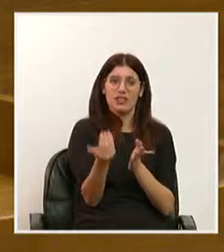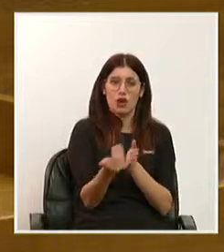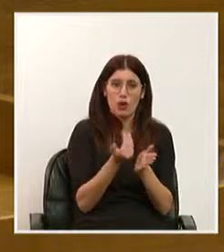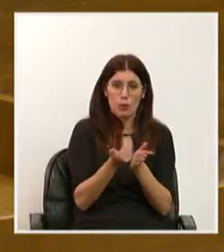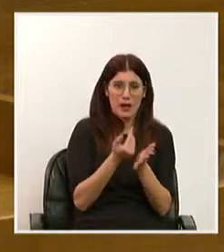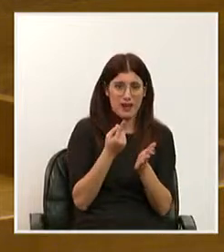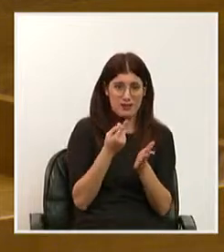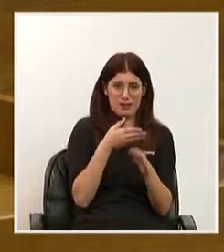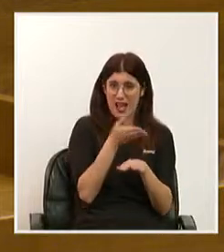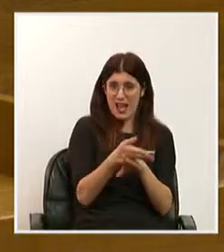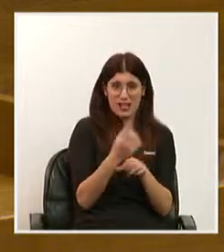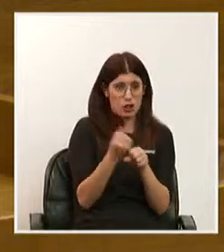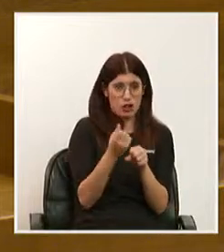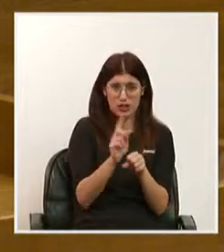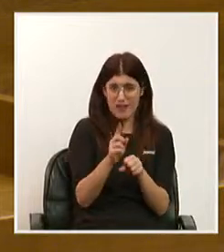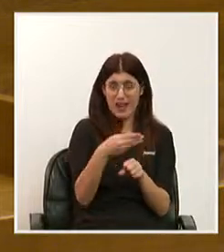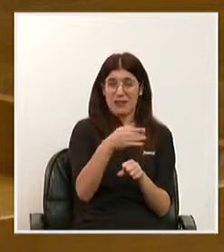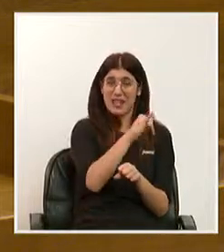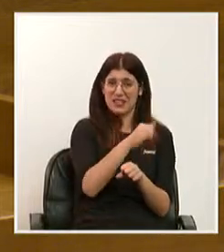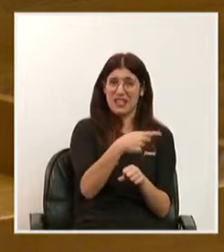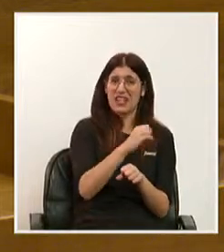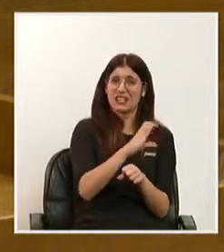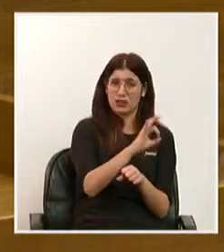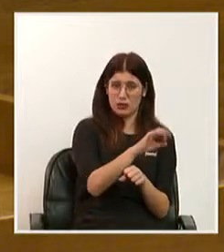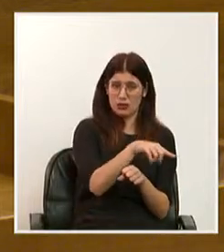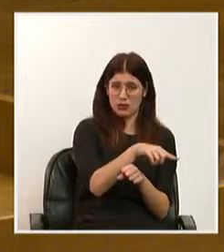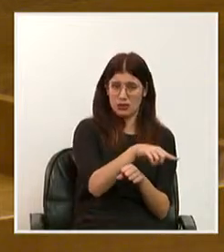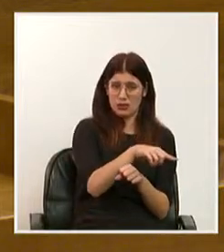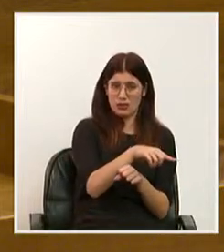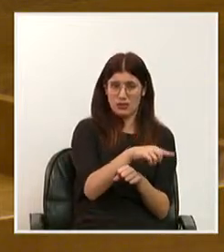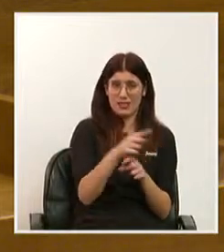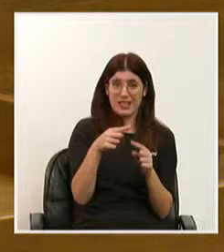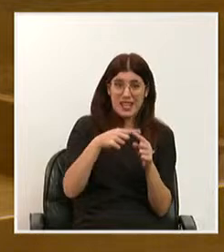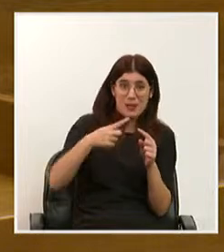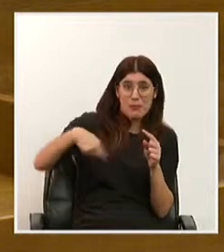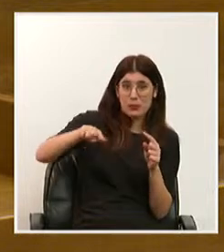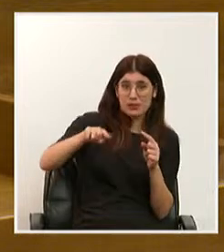noar la señ no